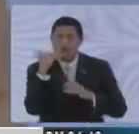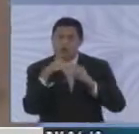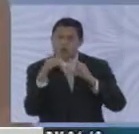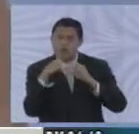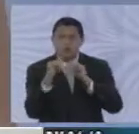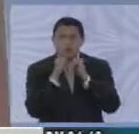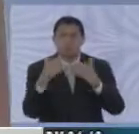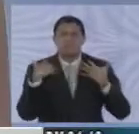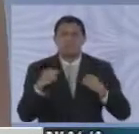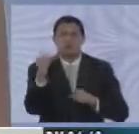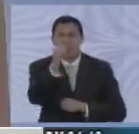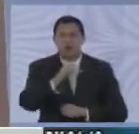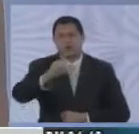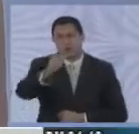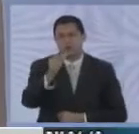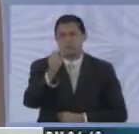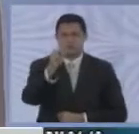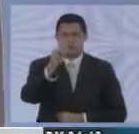electrónico